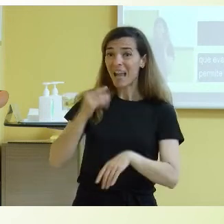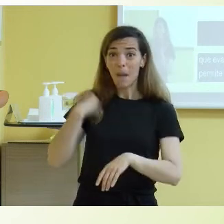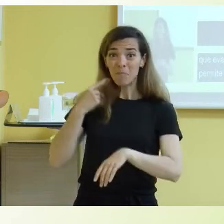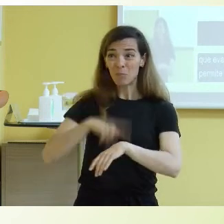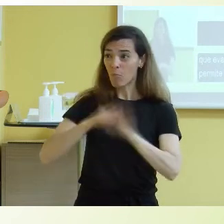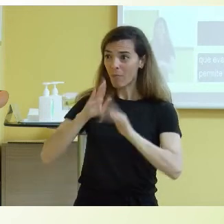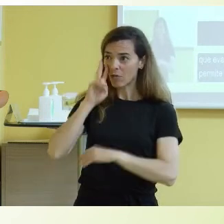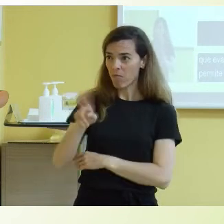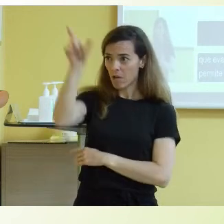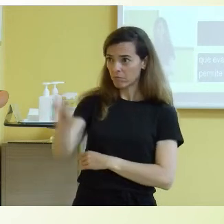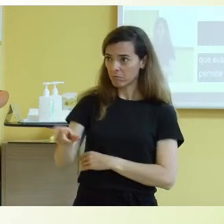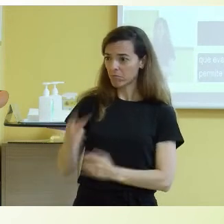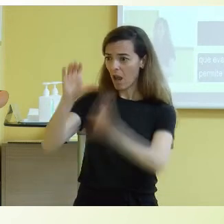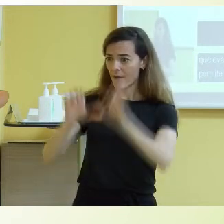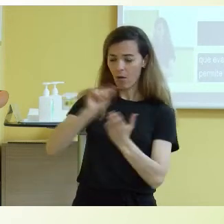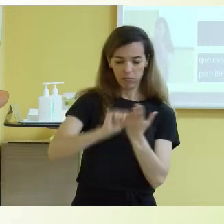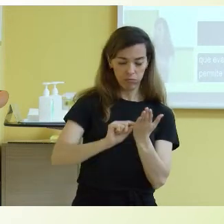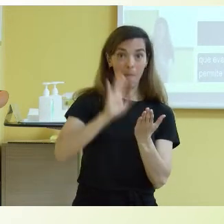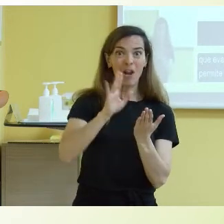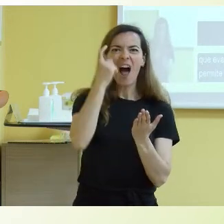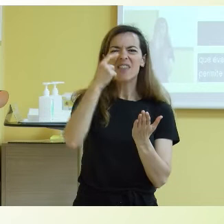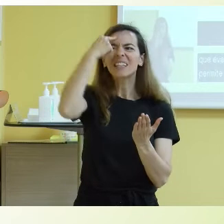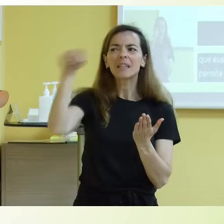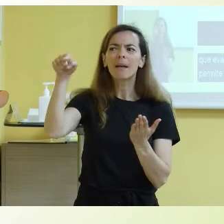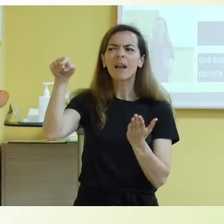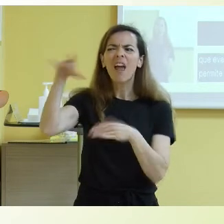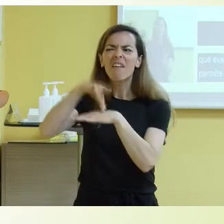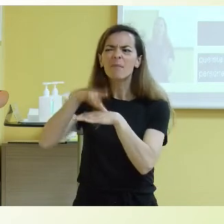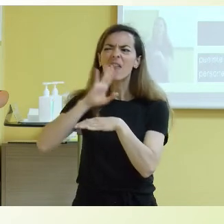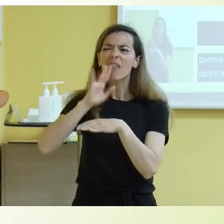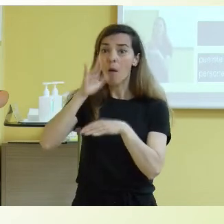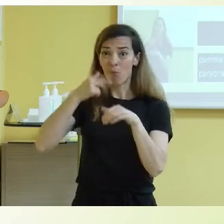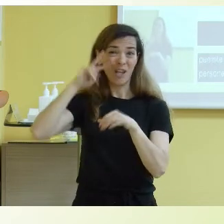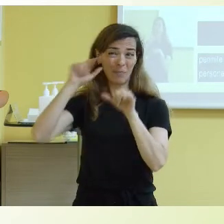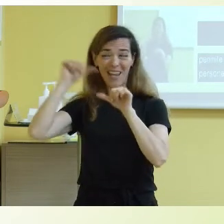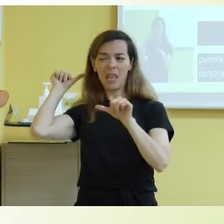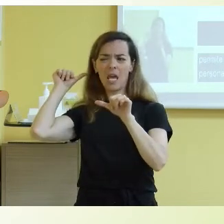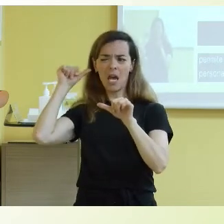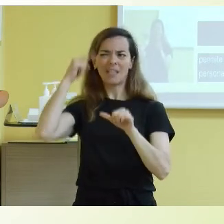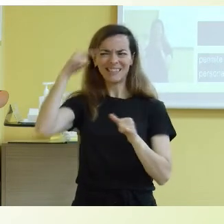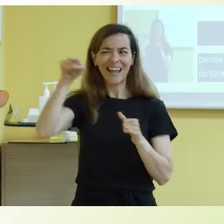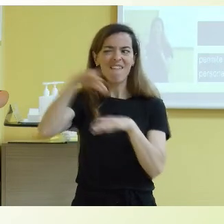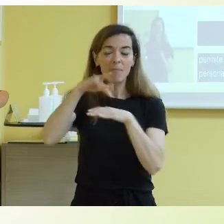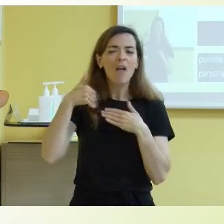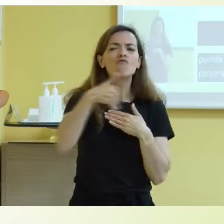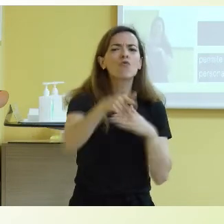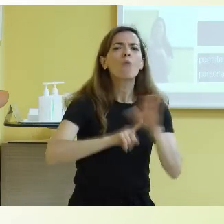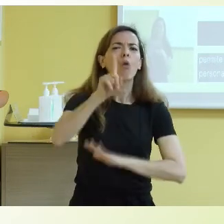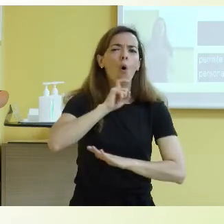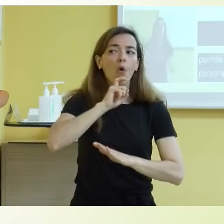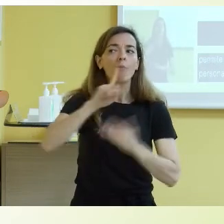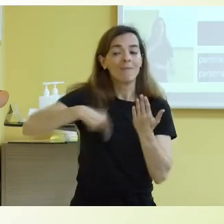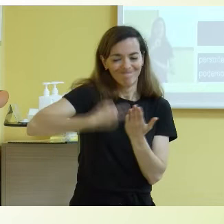la perspectiva de cómo va a evolucionar esa persona, podemos estar, digamos, de alguna manera incurriendo en